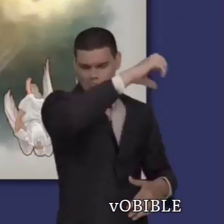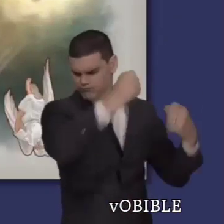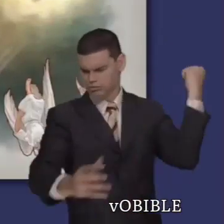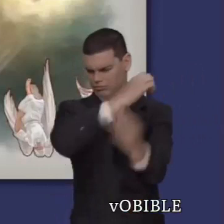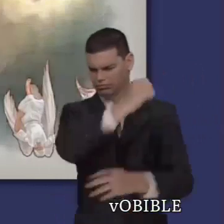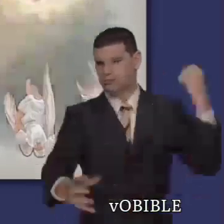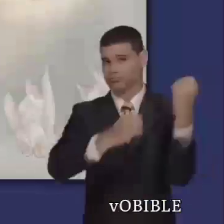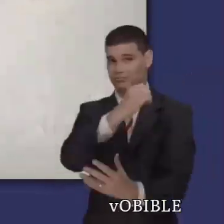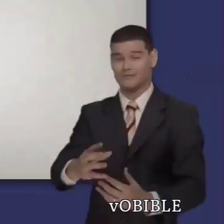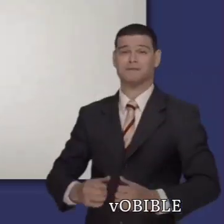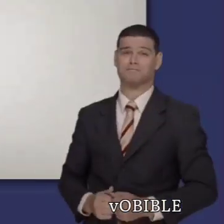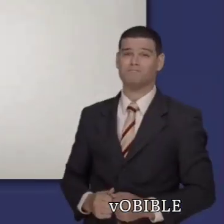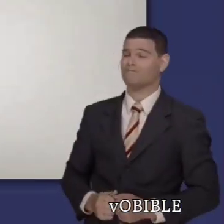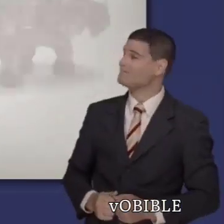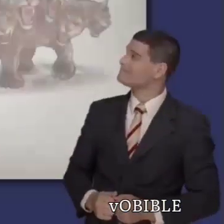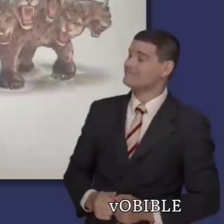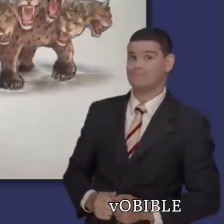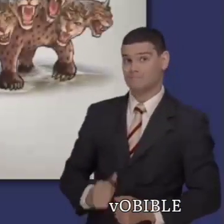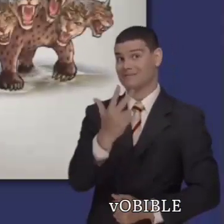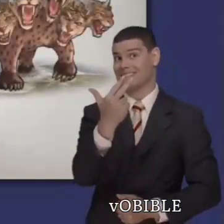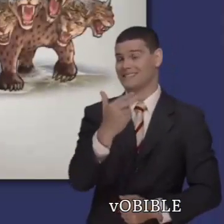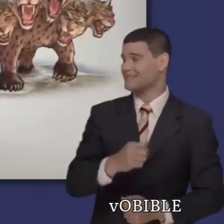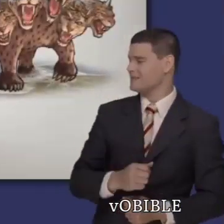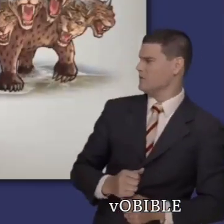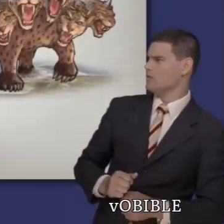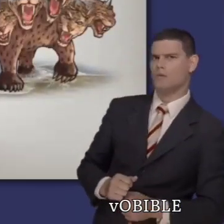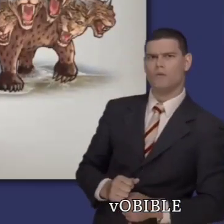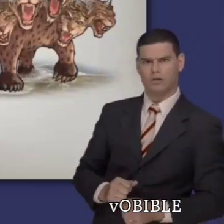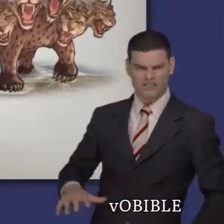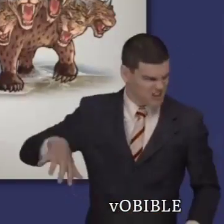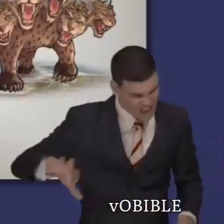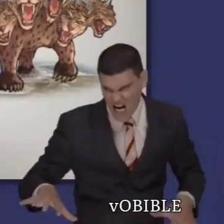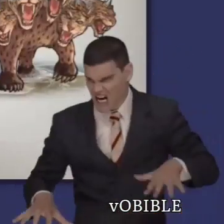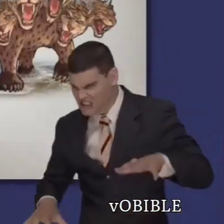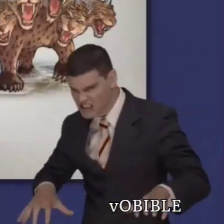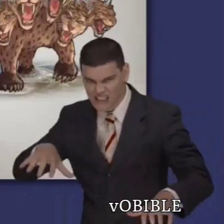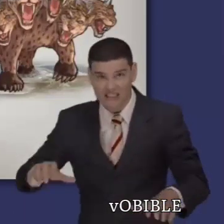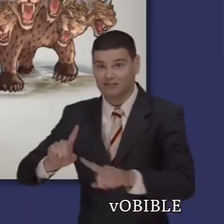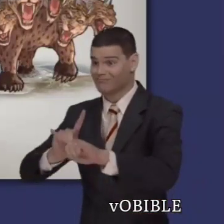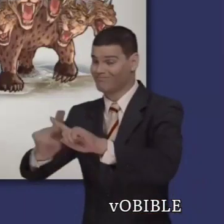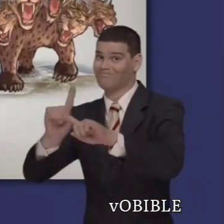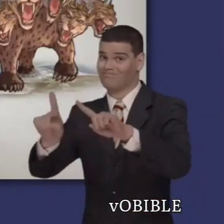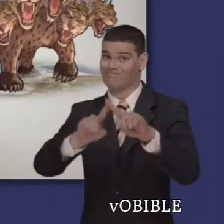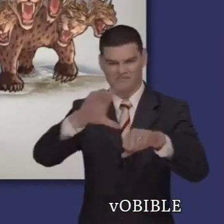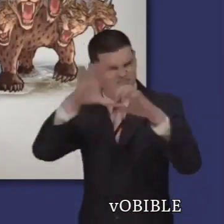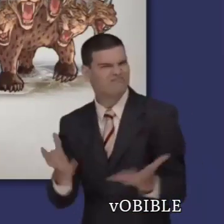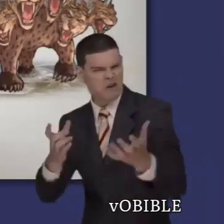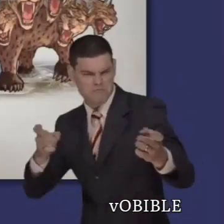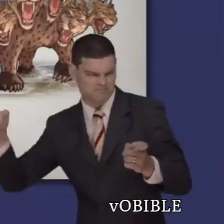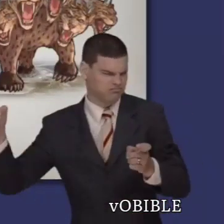tierra. En el capítulo 13, Juan ve unas bestias aterradoras que dominan a la humanidad.